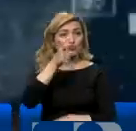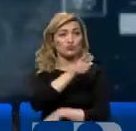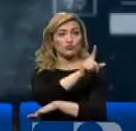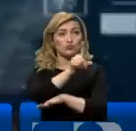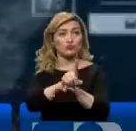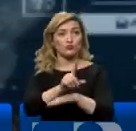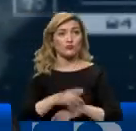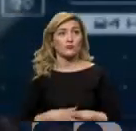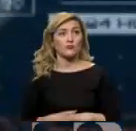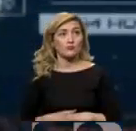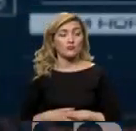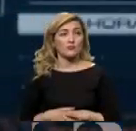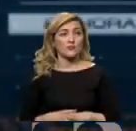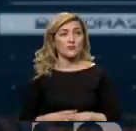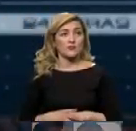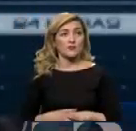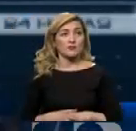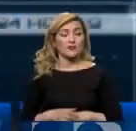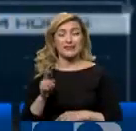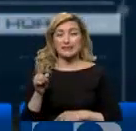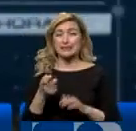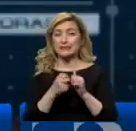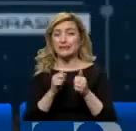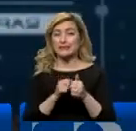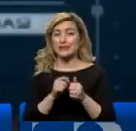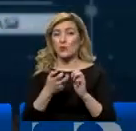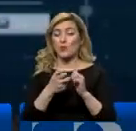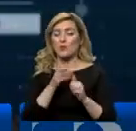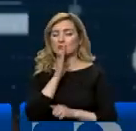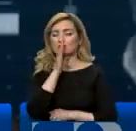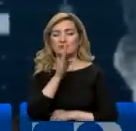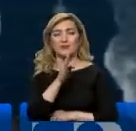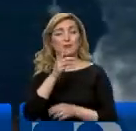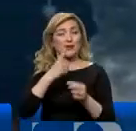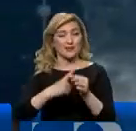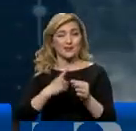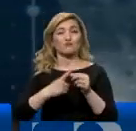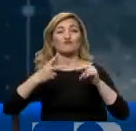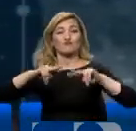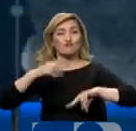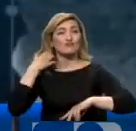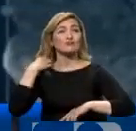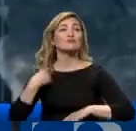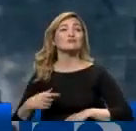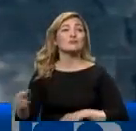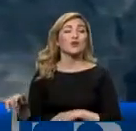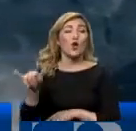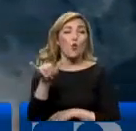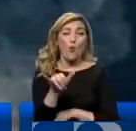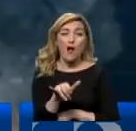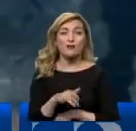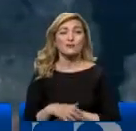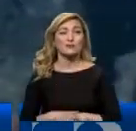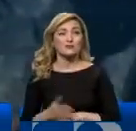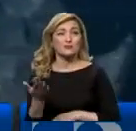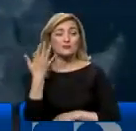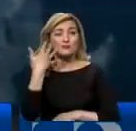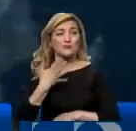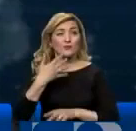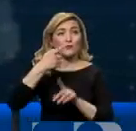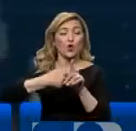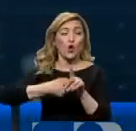Daule. Pero la insensatez no solo es patrimonio de las vías del Guayas. En la capital también se registró un hecho igual de vergonzoso. El pasado mes